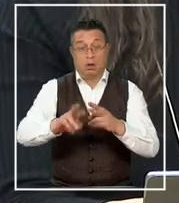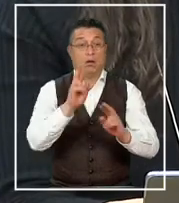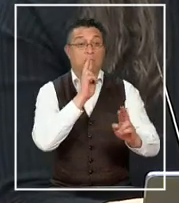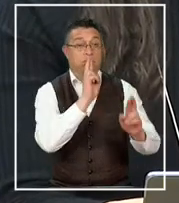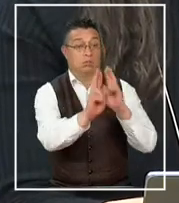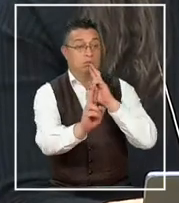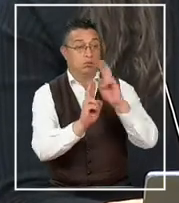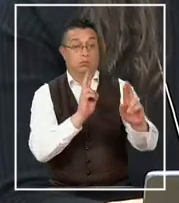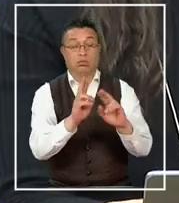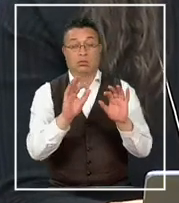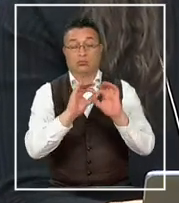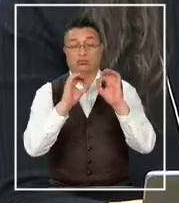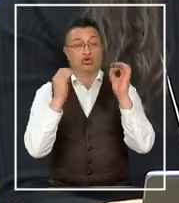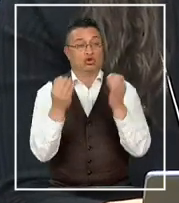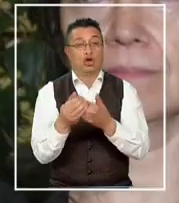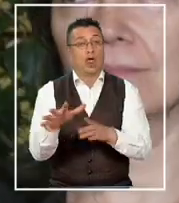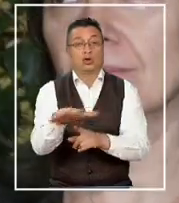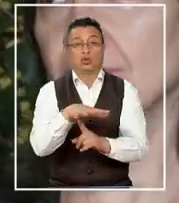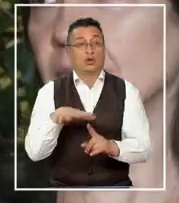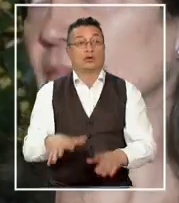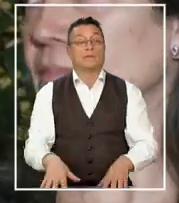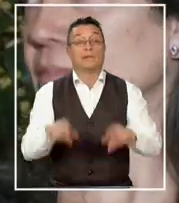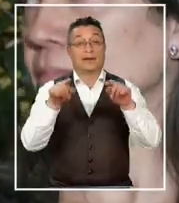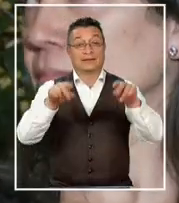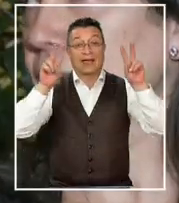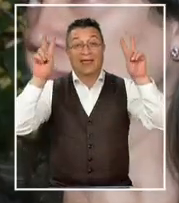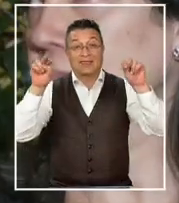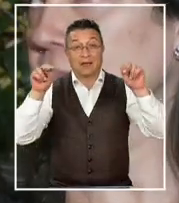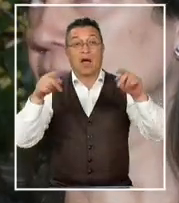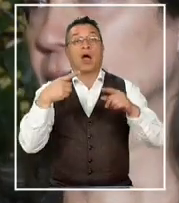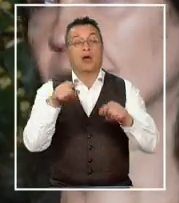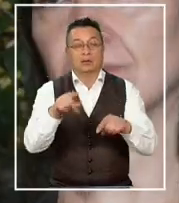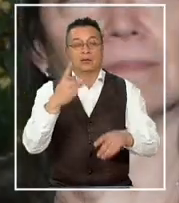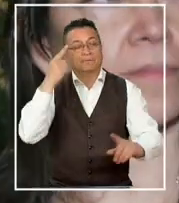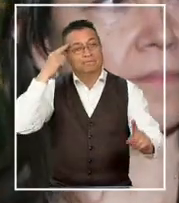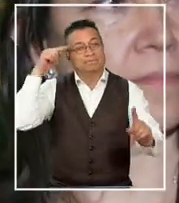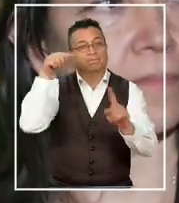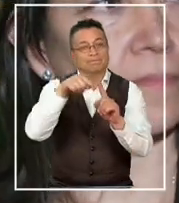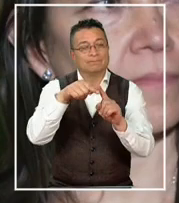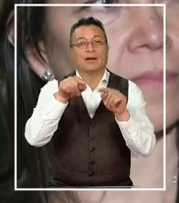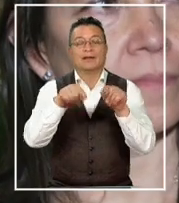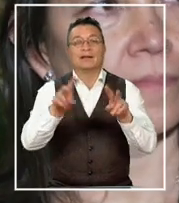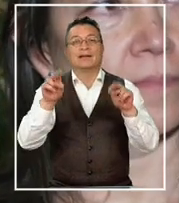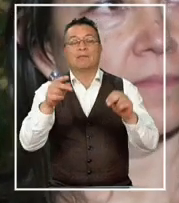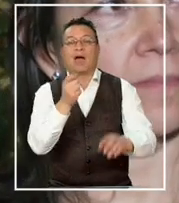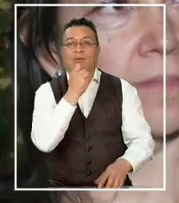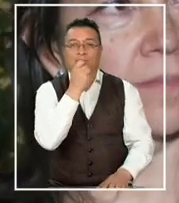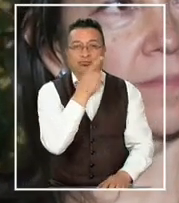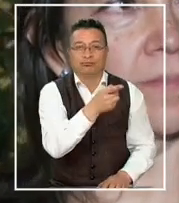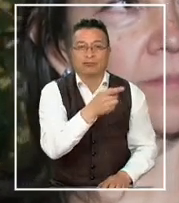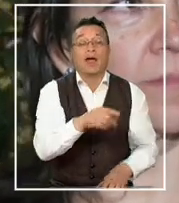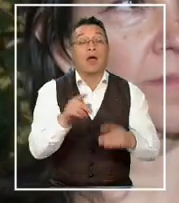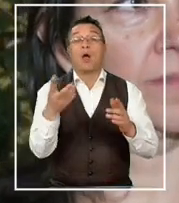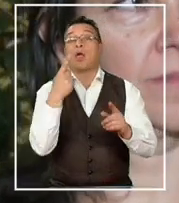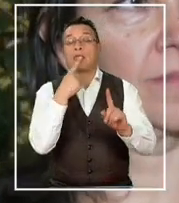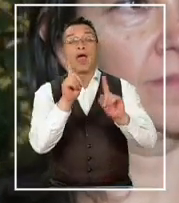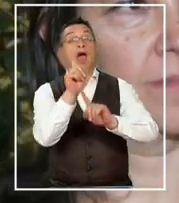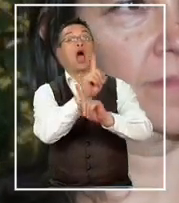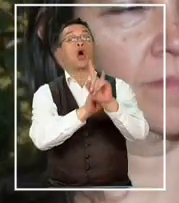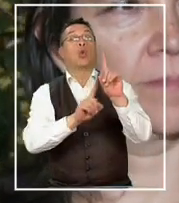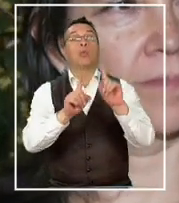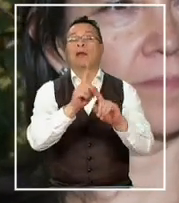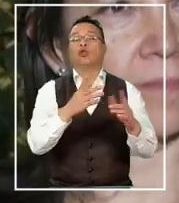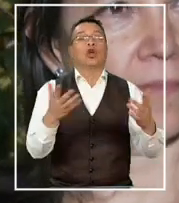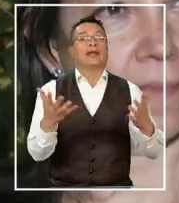responder adecuadamente a esa situación. En este caso hay una desviación respecto de la finalidad de este instrumento, porque el argumento que se ha